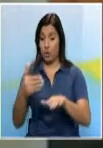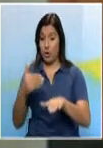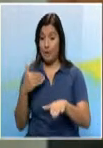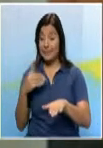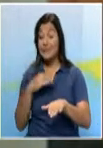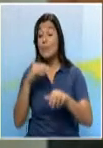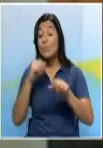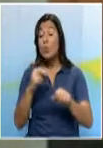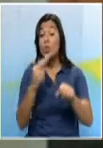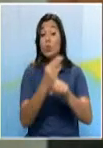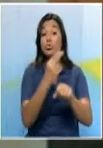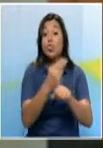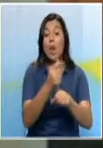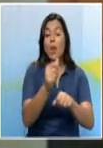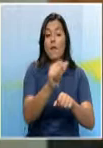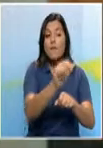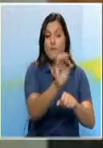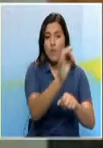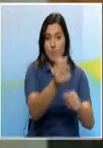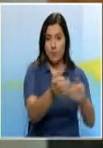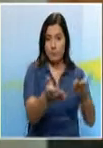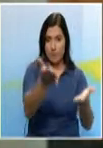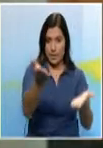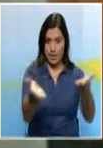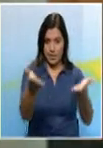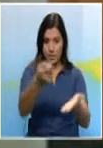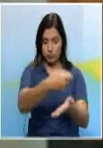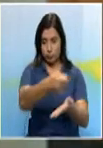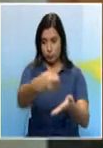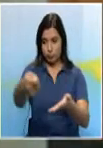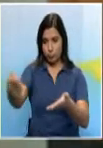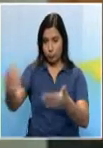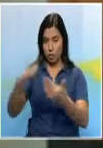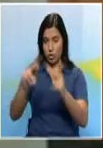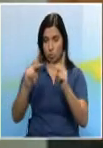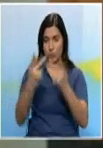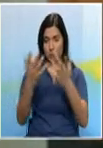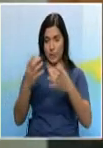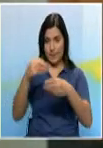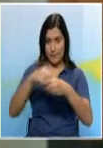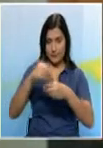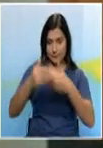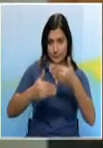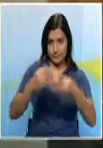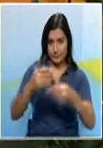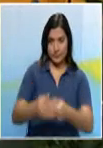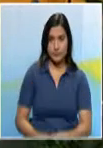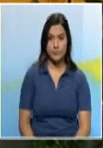proporcional a todos los partidos políticos que participen en este proceso.